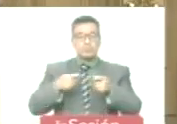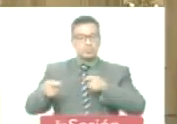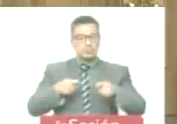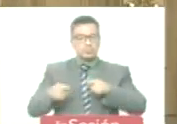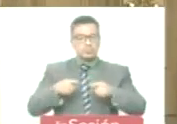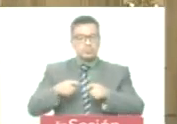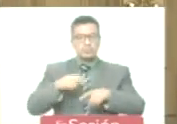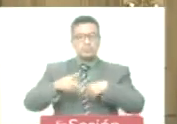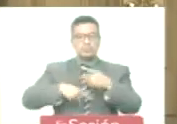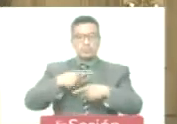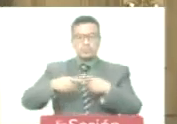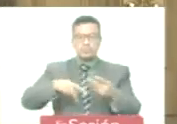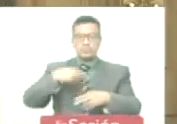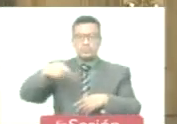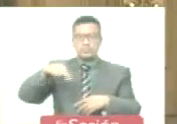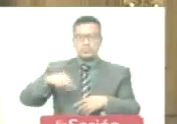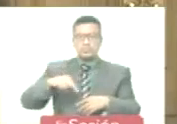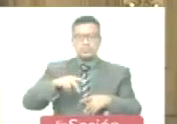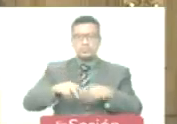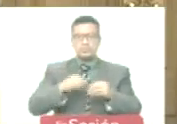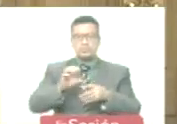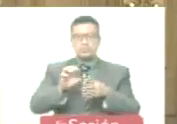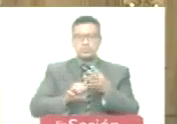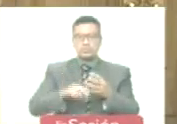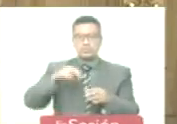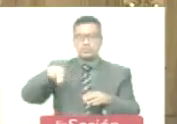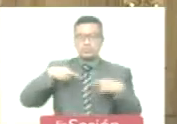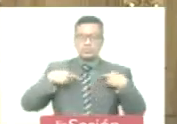y procesos naturales que caracterizan la humanidad.